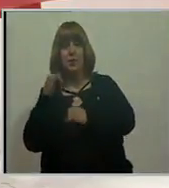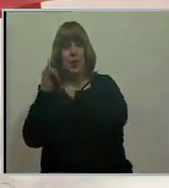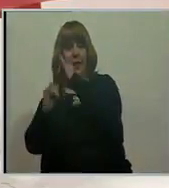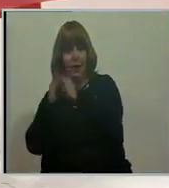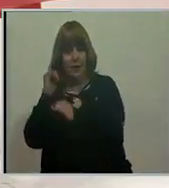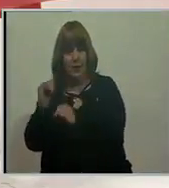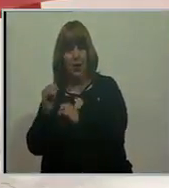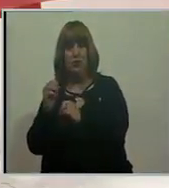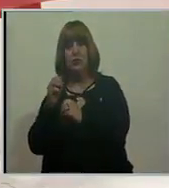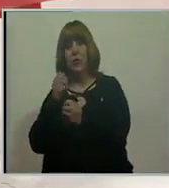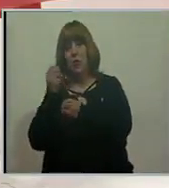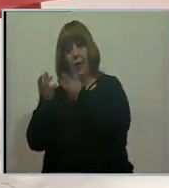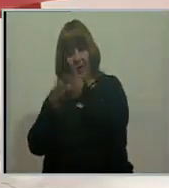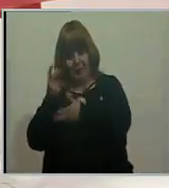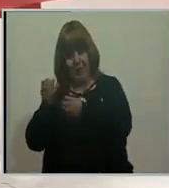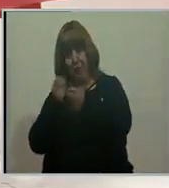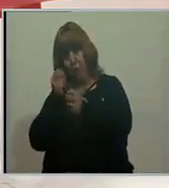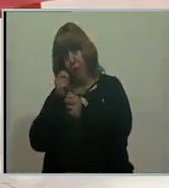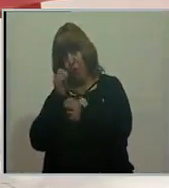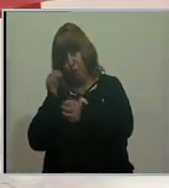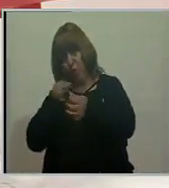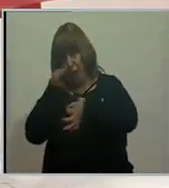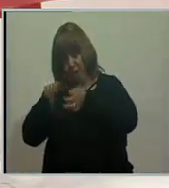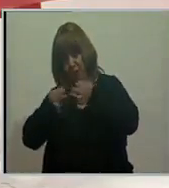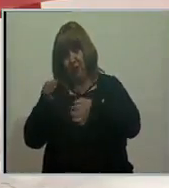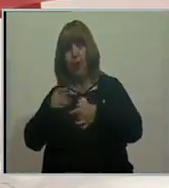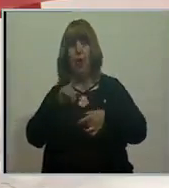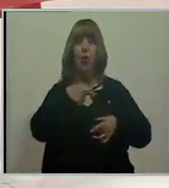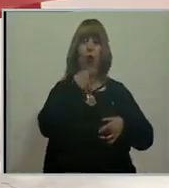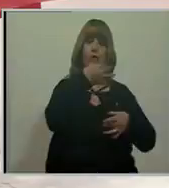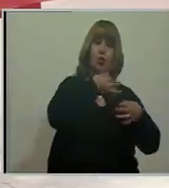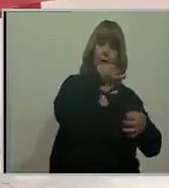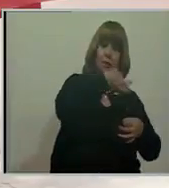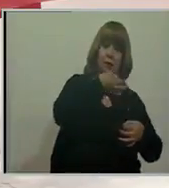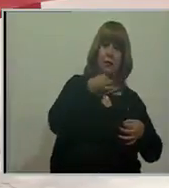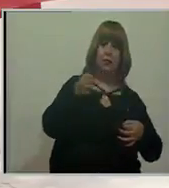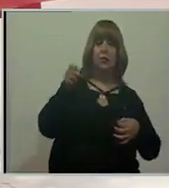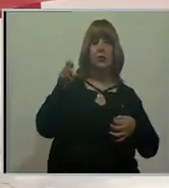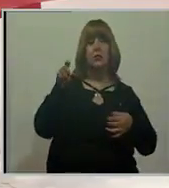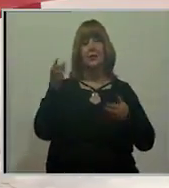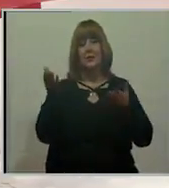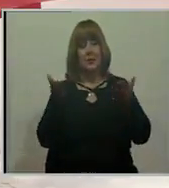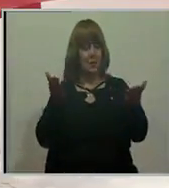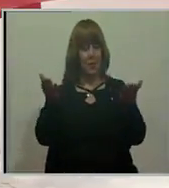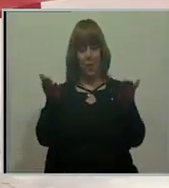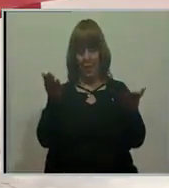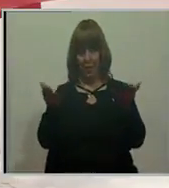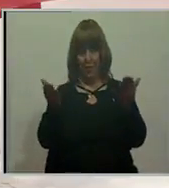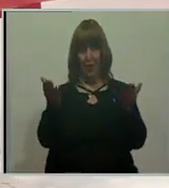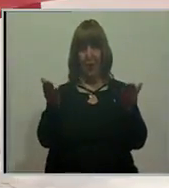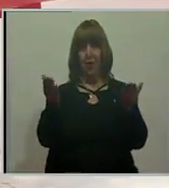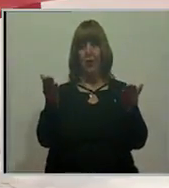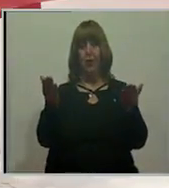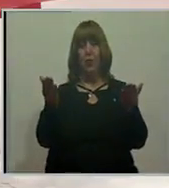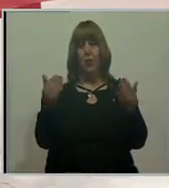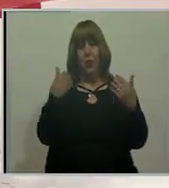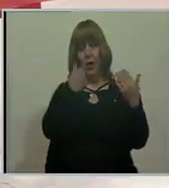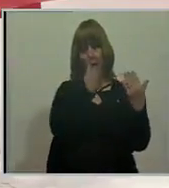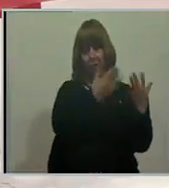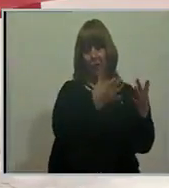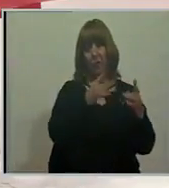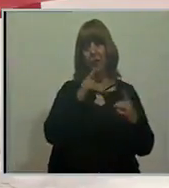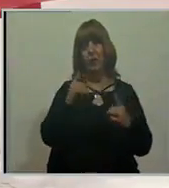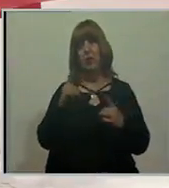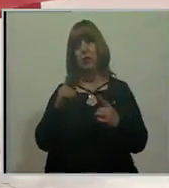otro. Algunos de los diplomáticos manifestando su malestar, como en el caso